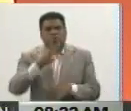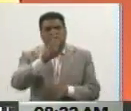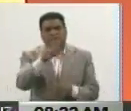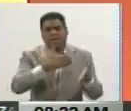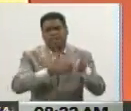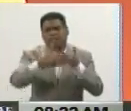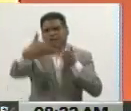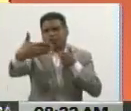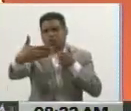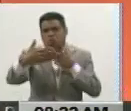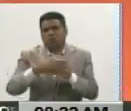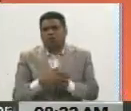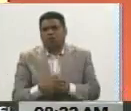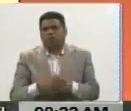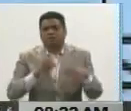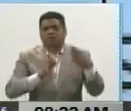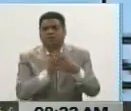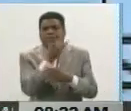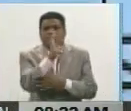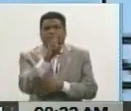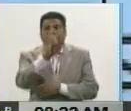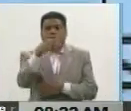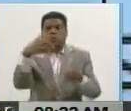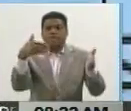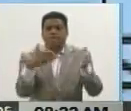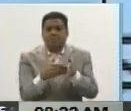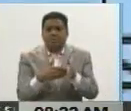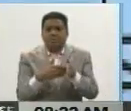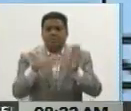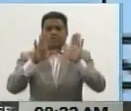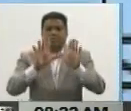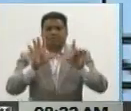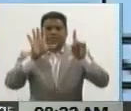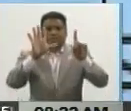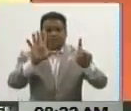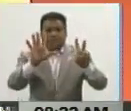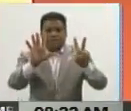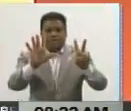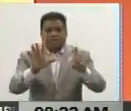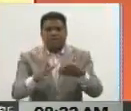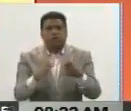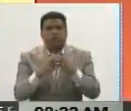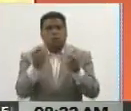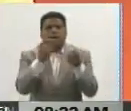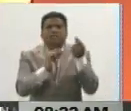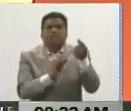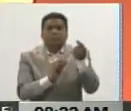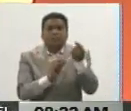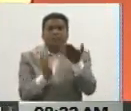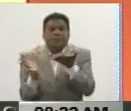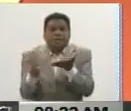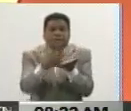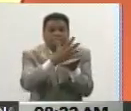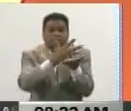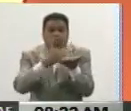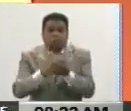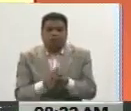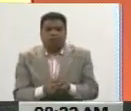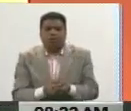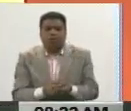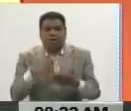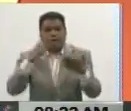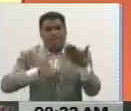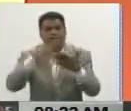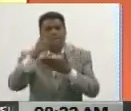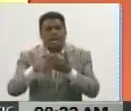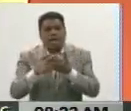de plantas en el 2017. ¿Con semillas ya recolectadas por la Misión Árbol? Todo eso, el plan es